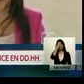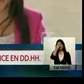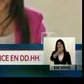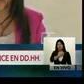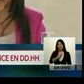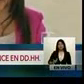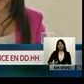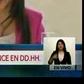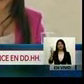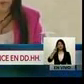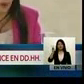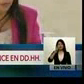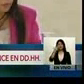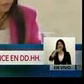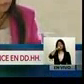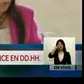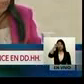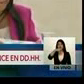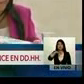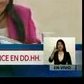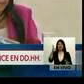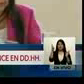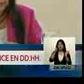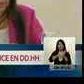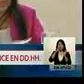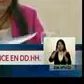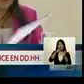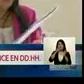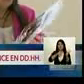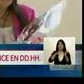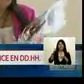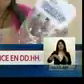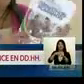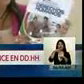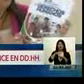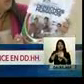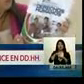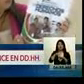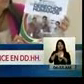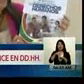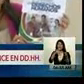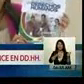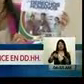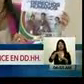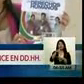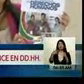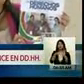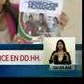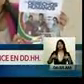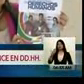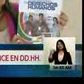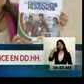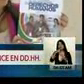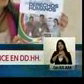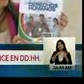presidente de la república Nicolás Maduro aprobó el plan Nacional de Derechos Humanos